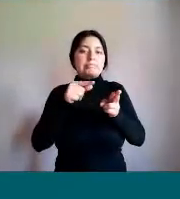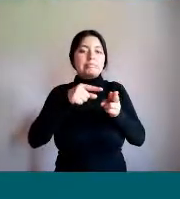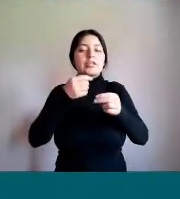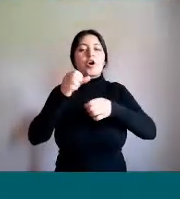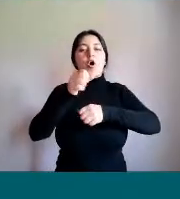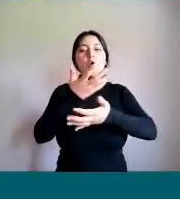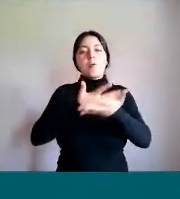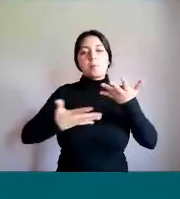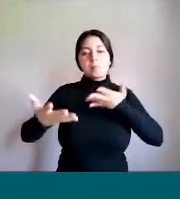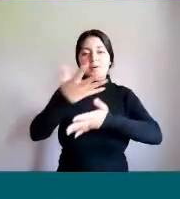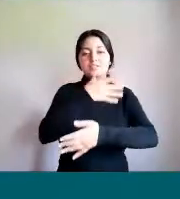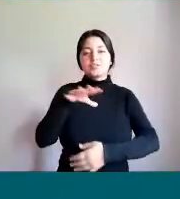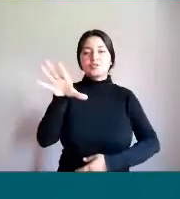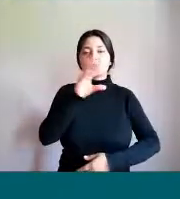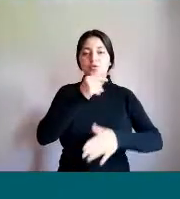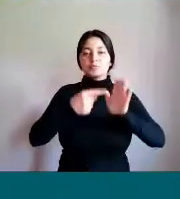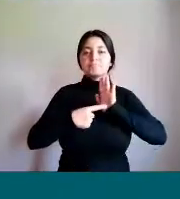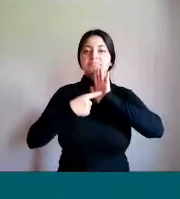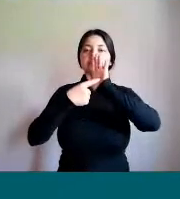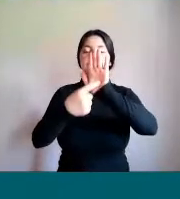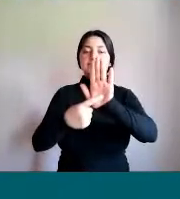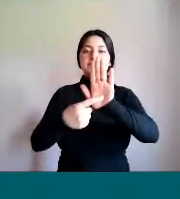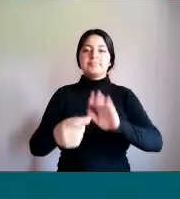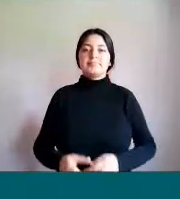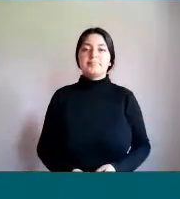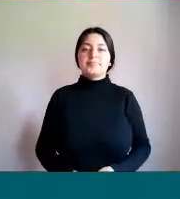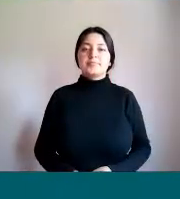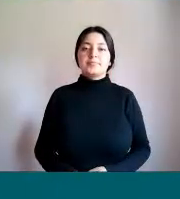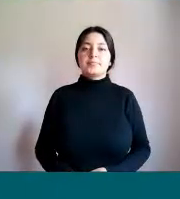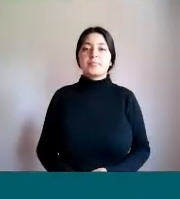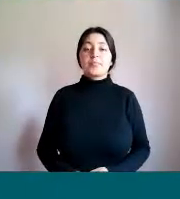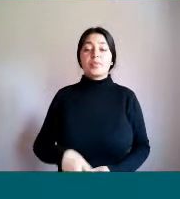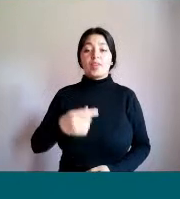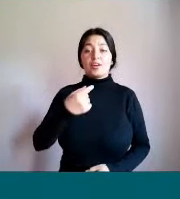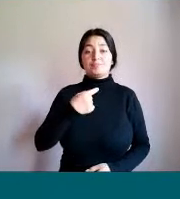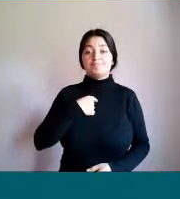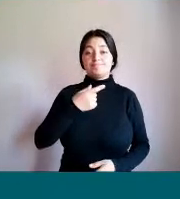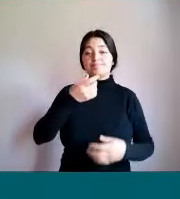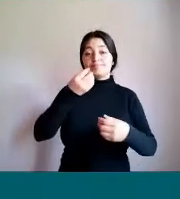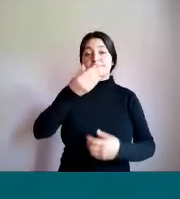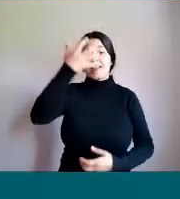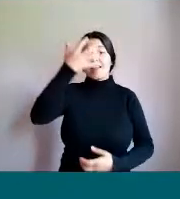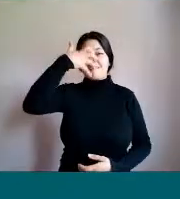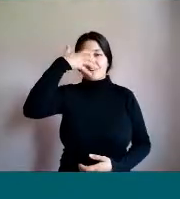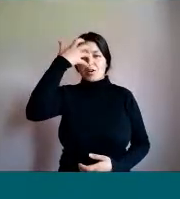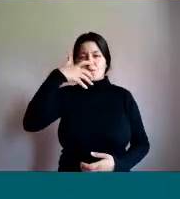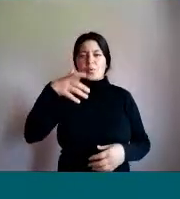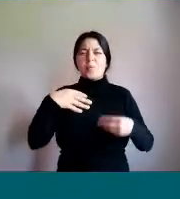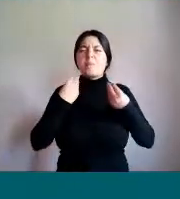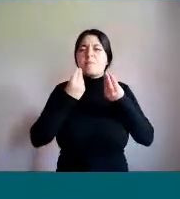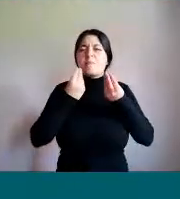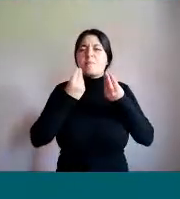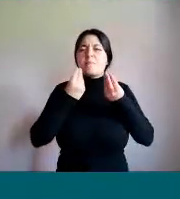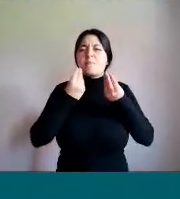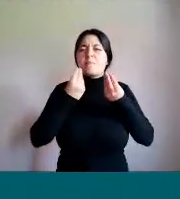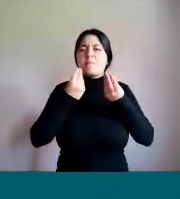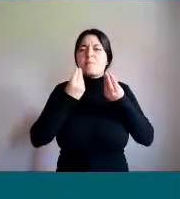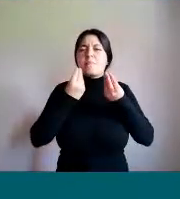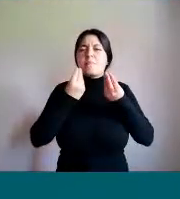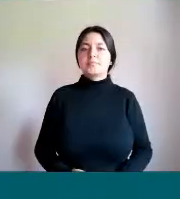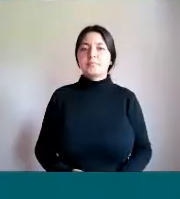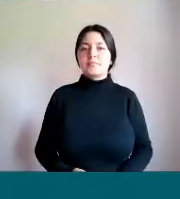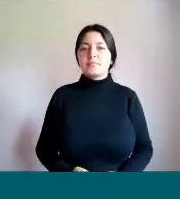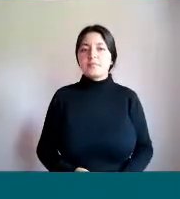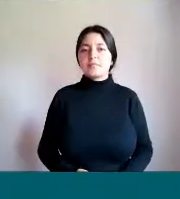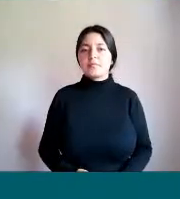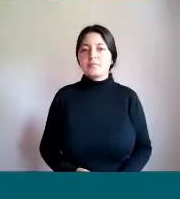todos vosotros y vosotras. Mirad, yo evalúo, por un lado, para aprender a dar feedback a mi alumnado, ¿no? Quiero dar feedback y una